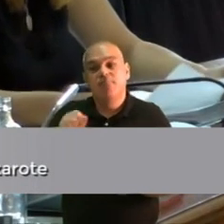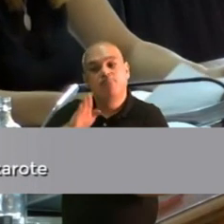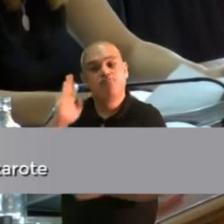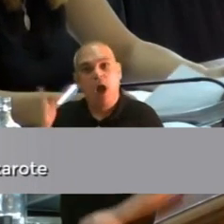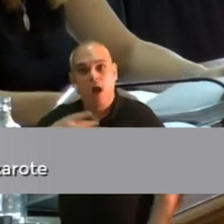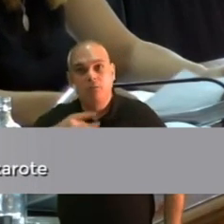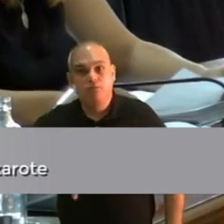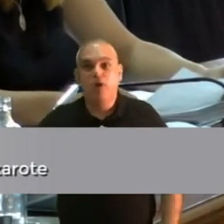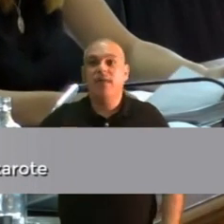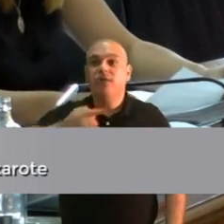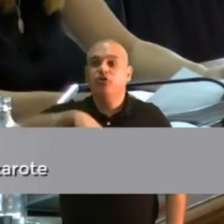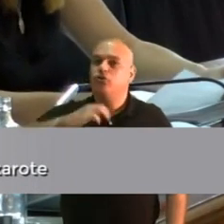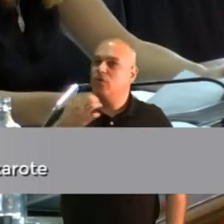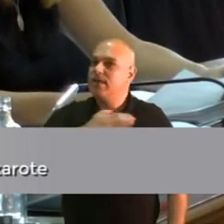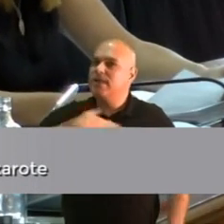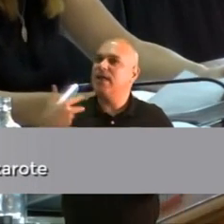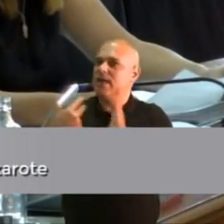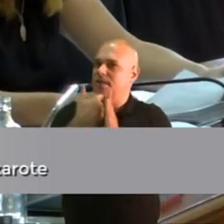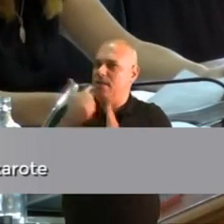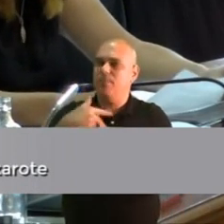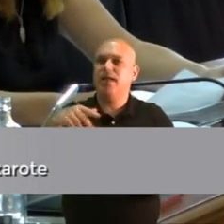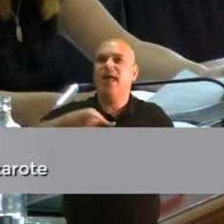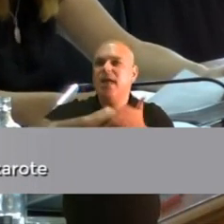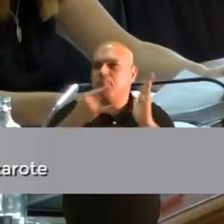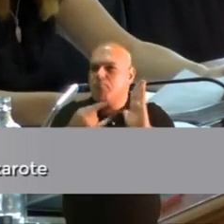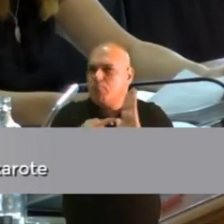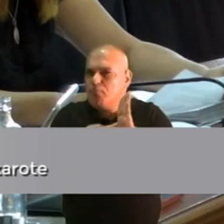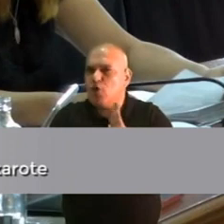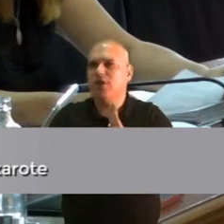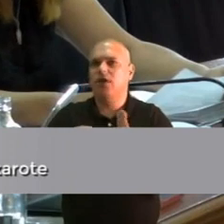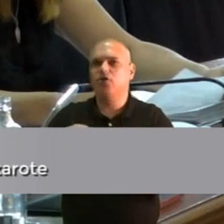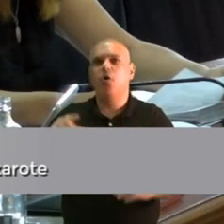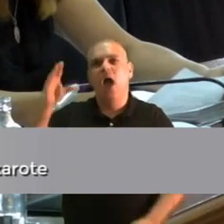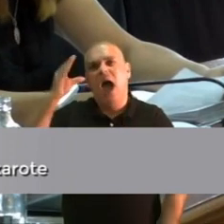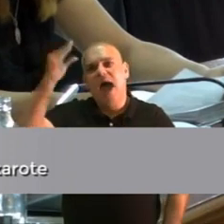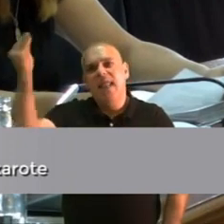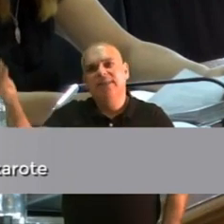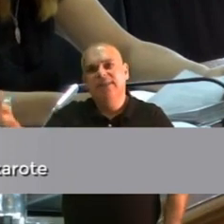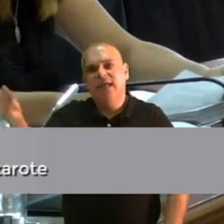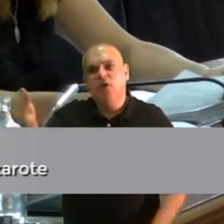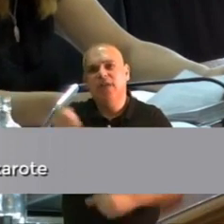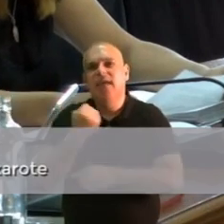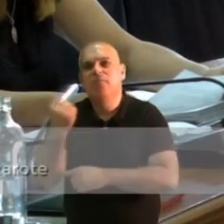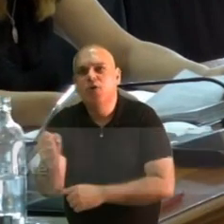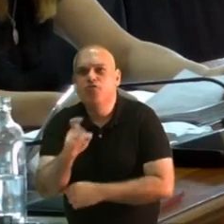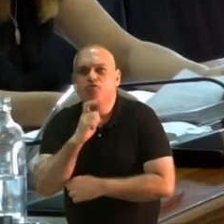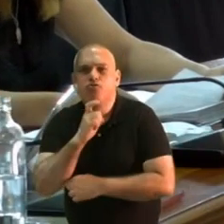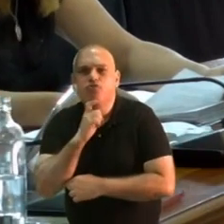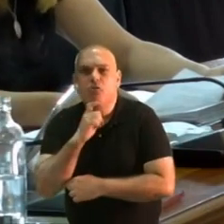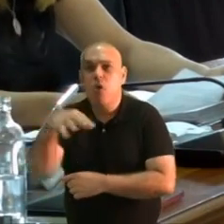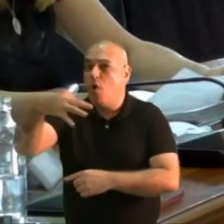qué repercusión tendrá este proyecto para la ciudad de Arrecife y para la isla en general, aparte de ser una estrategia de marketing más?